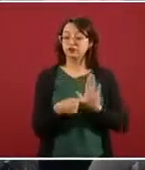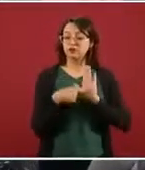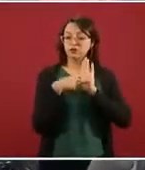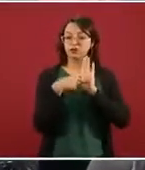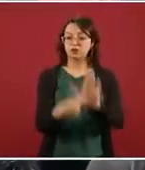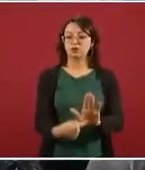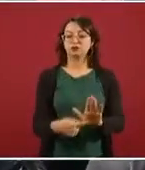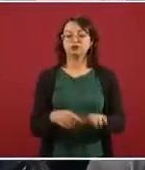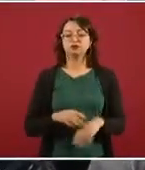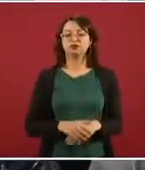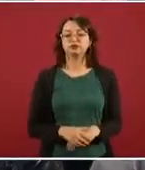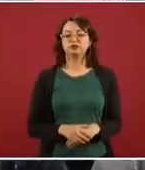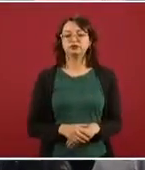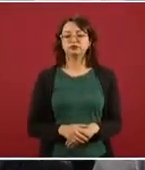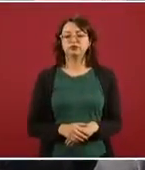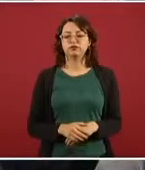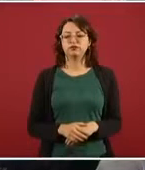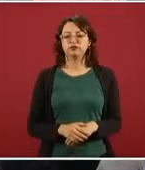cómo están compuestas.